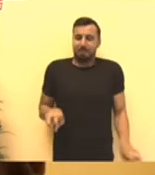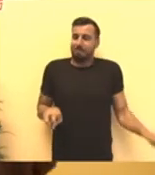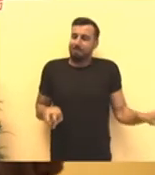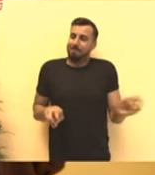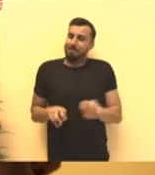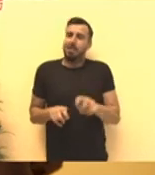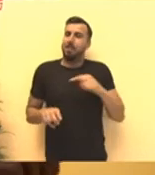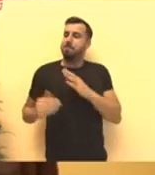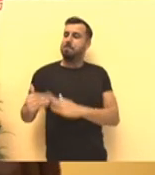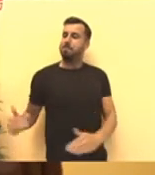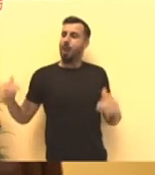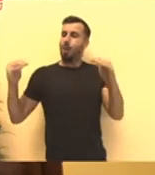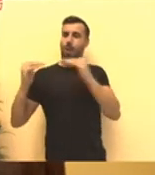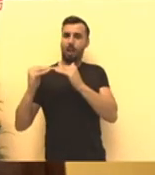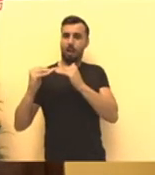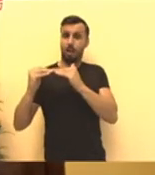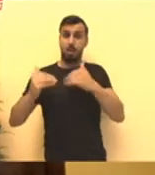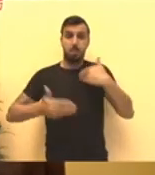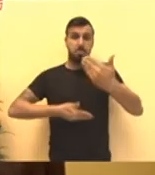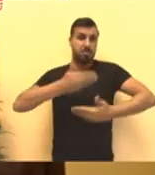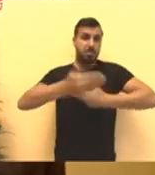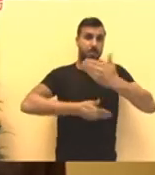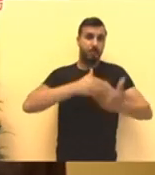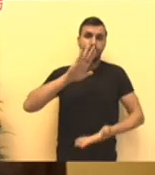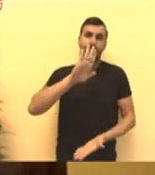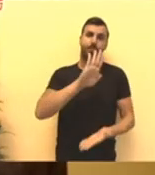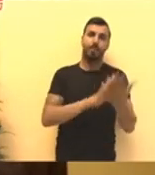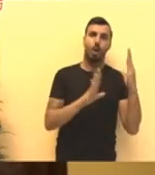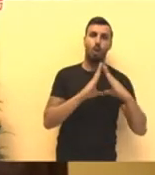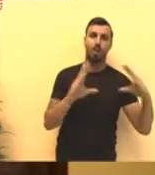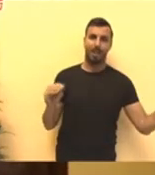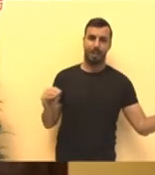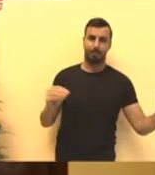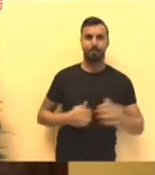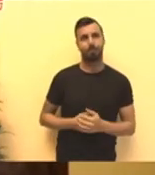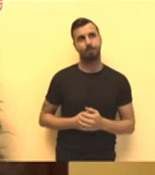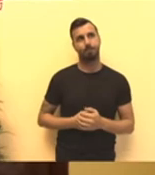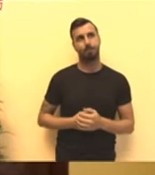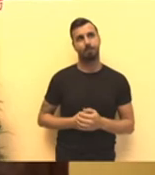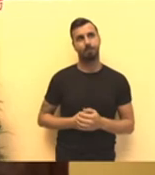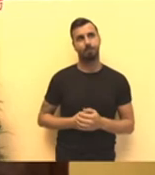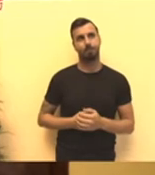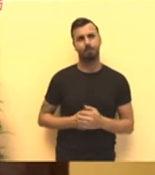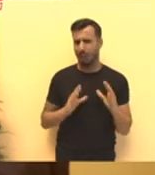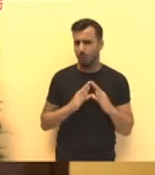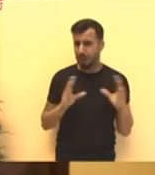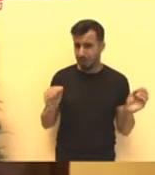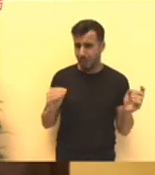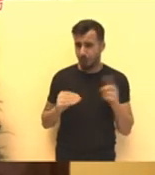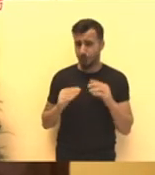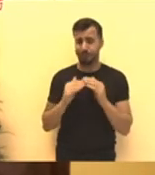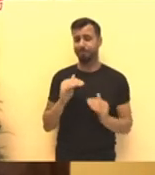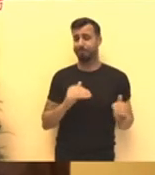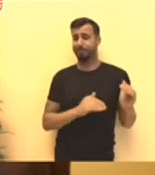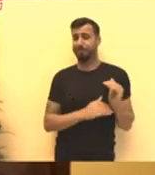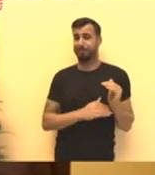más. Bueno, salgo de ahí y me voy a la universidad. Nosotros no tenemos ningún privilegio en la universidad.